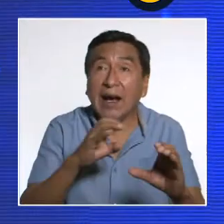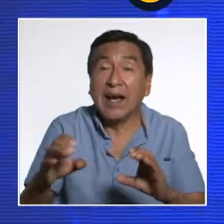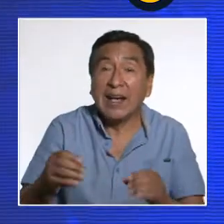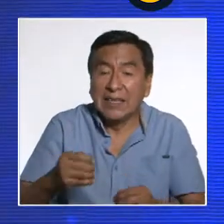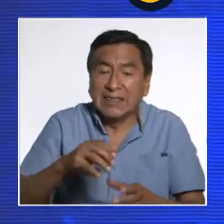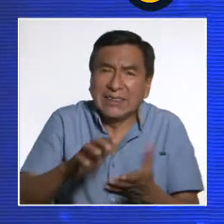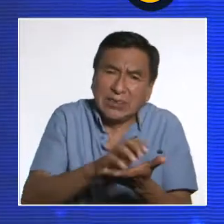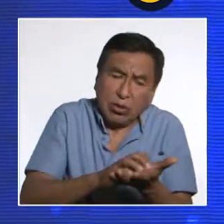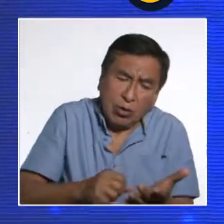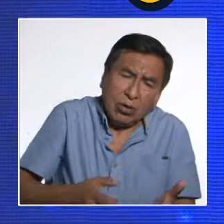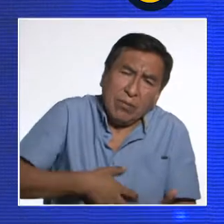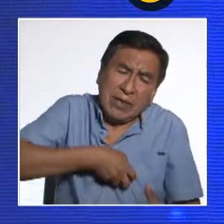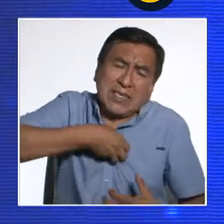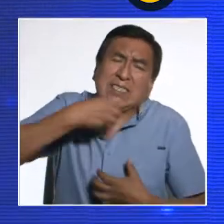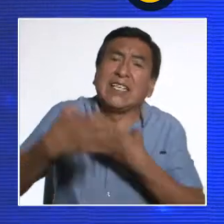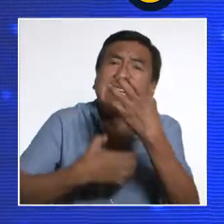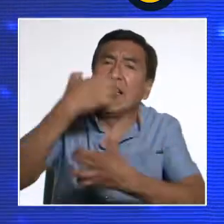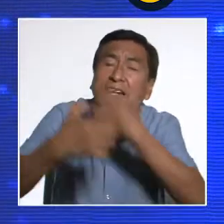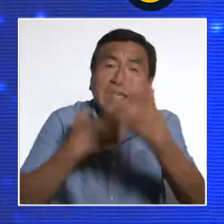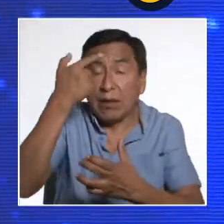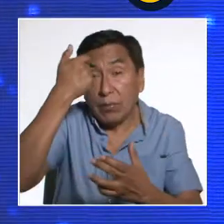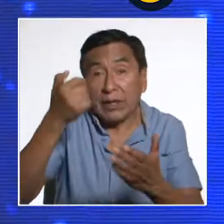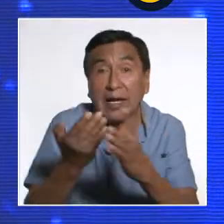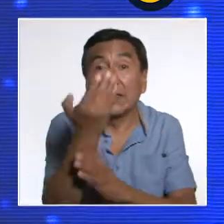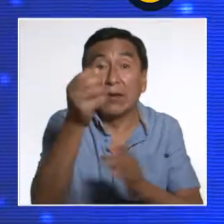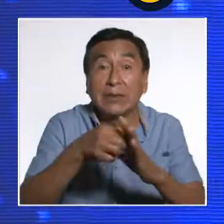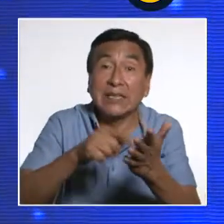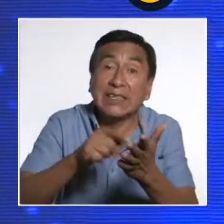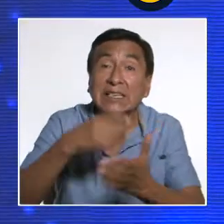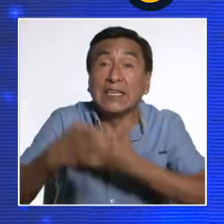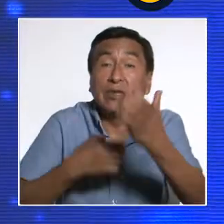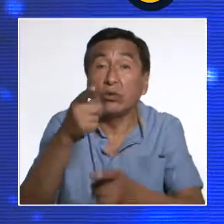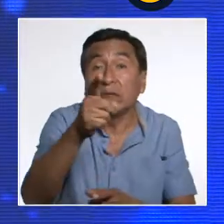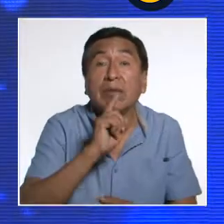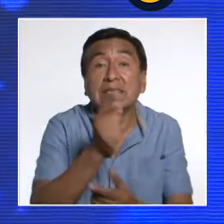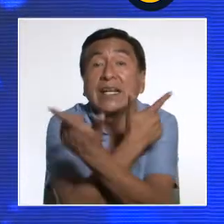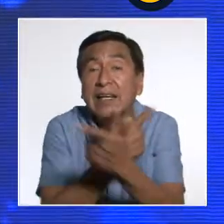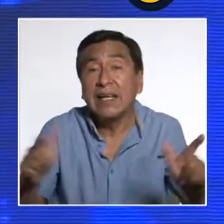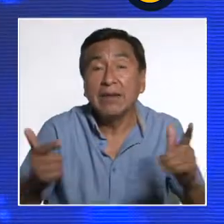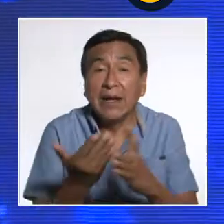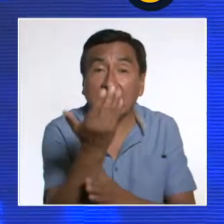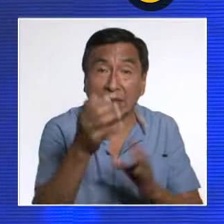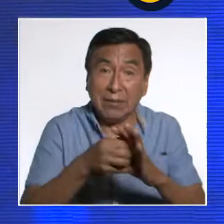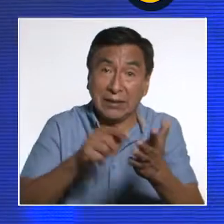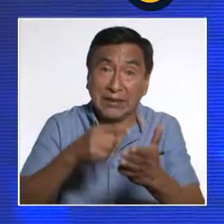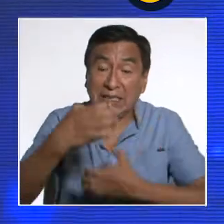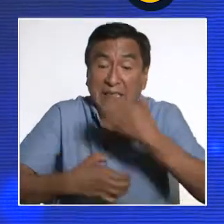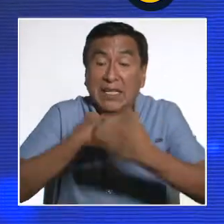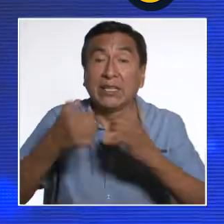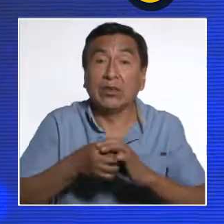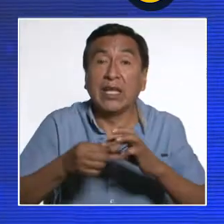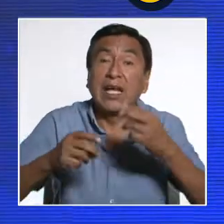Saque de su interior este grito, porque a través de este grito usted se va a liberar. A través de este grito de dolor